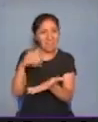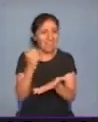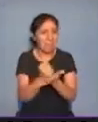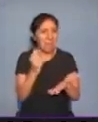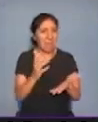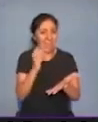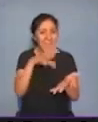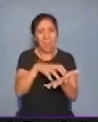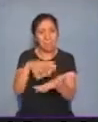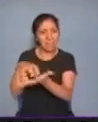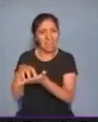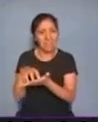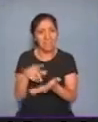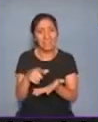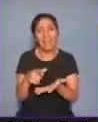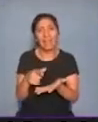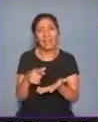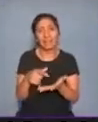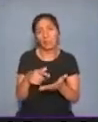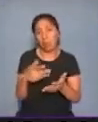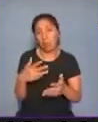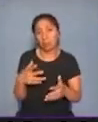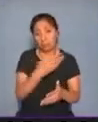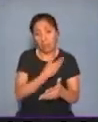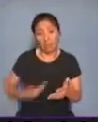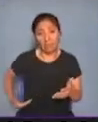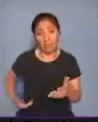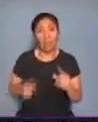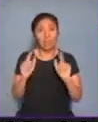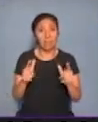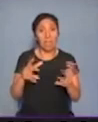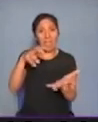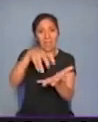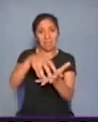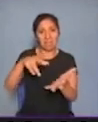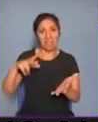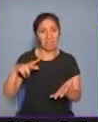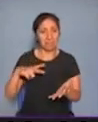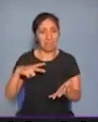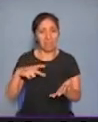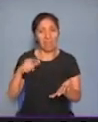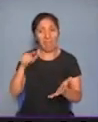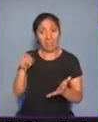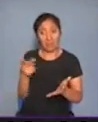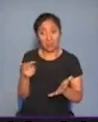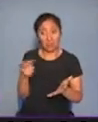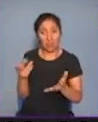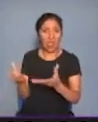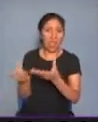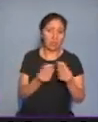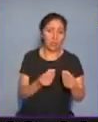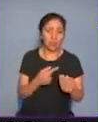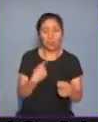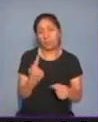que son por parte estatales y y empresas privadas que la verdad que sin la ayuda de ellos sería